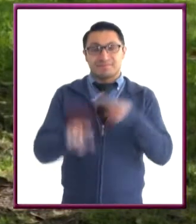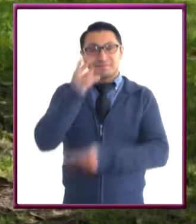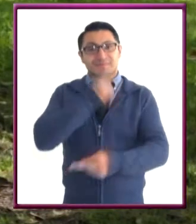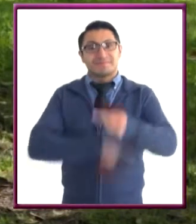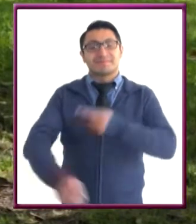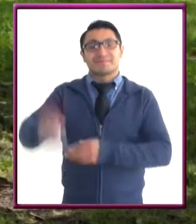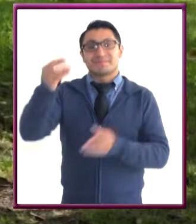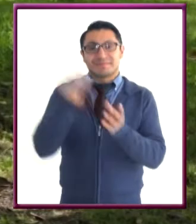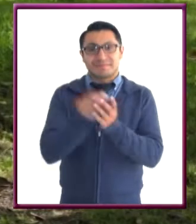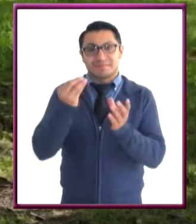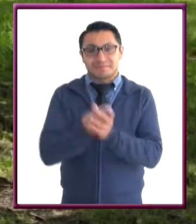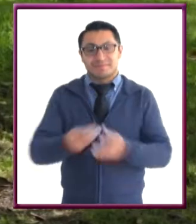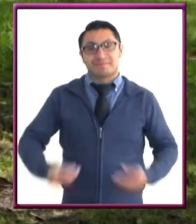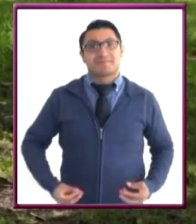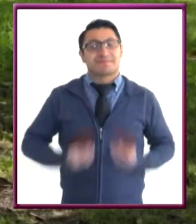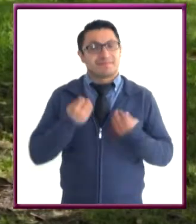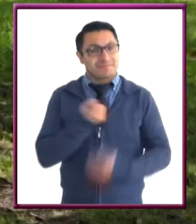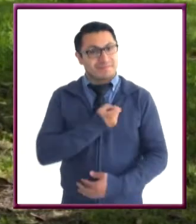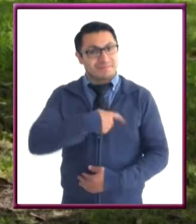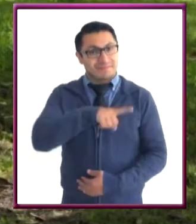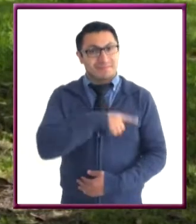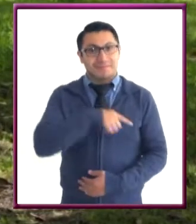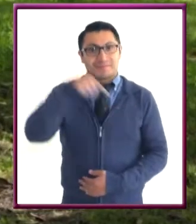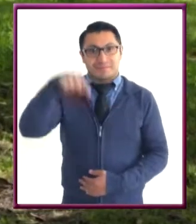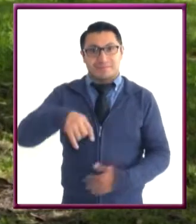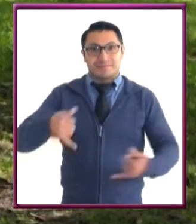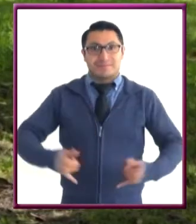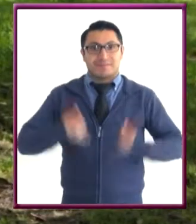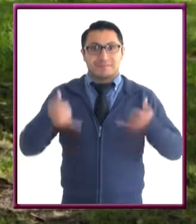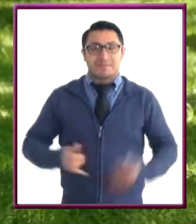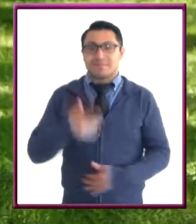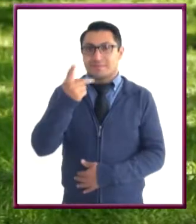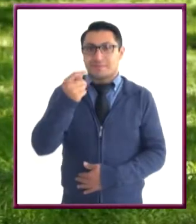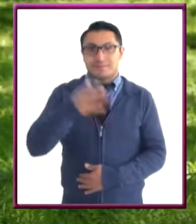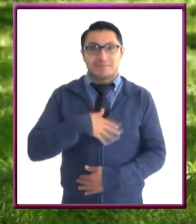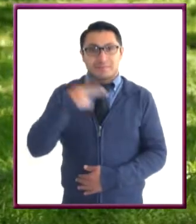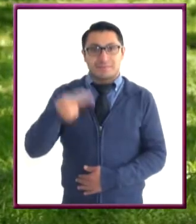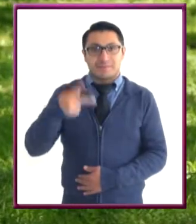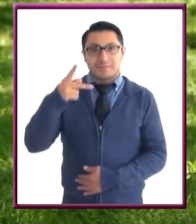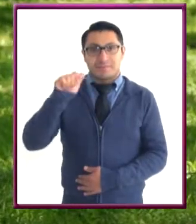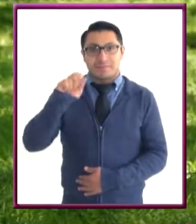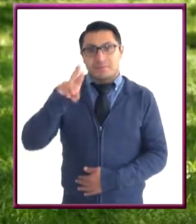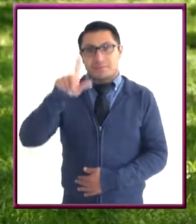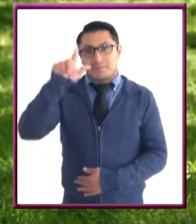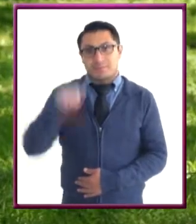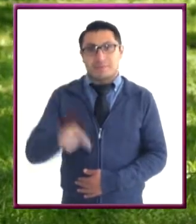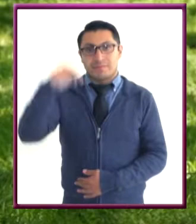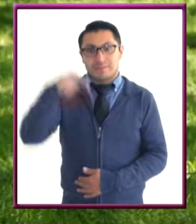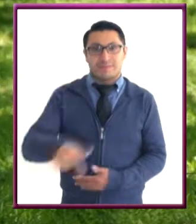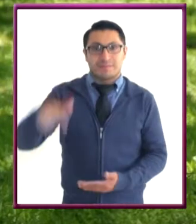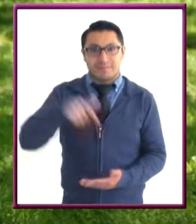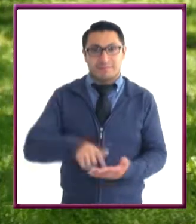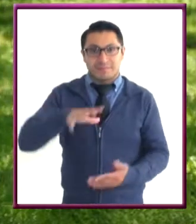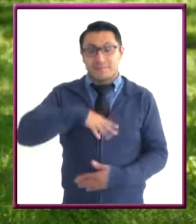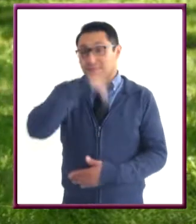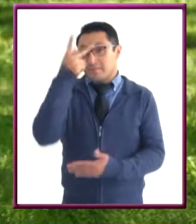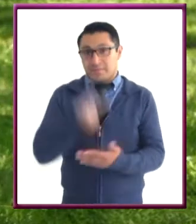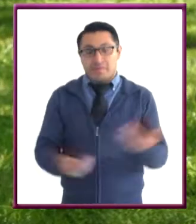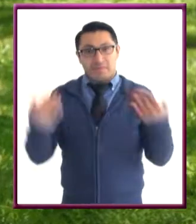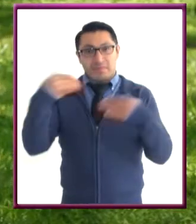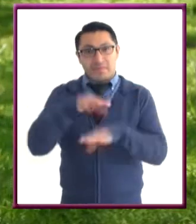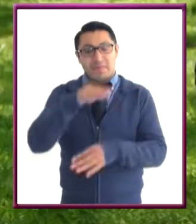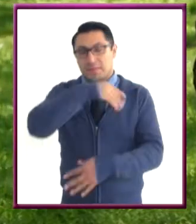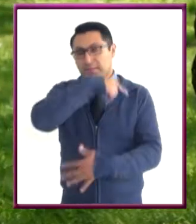ya regresamos a este espacio de vida saludable aquí en Jóvenes en TV. Yo soy Paula y en este espacio tendremos un programa en